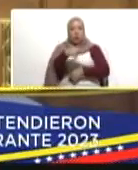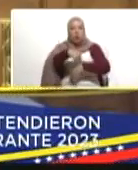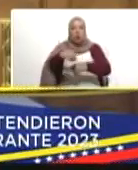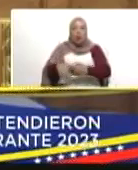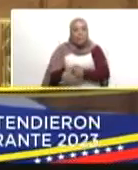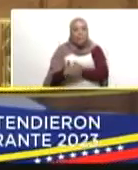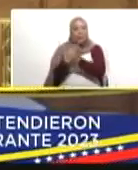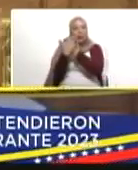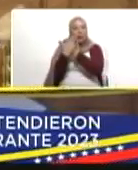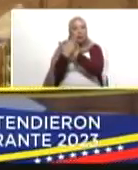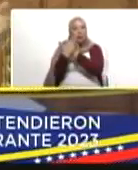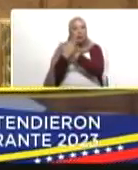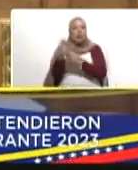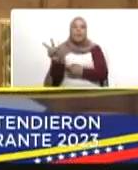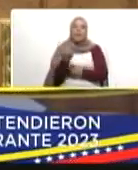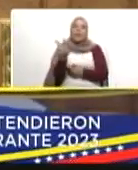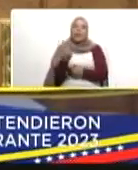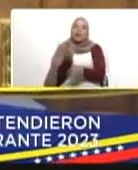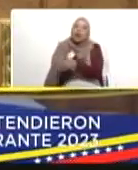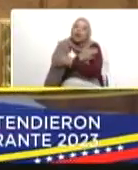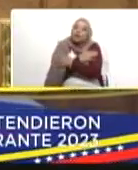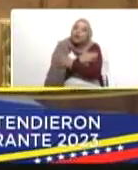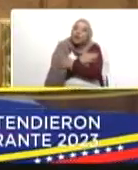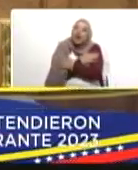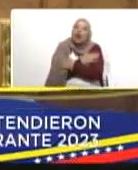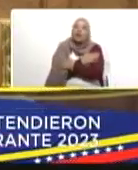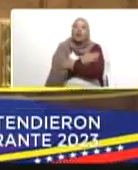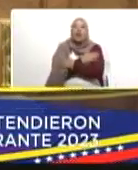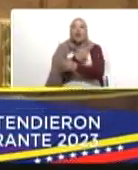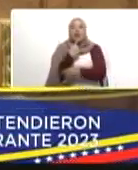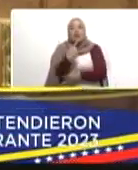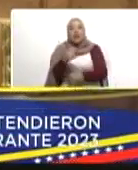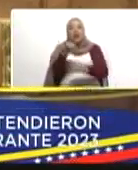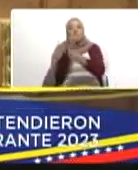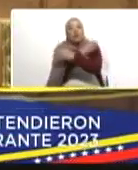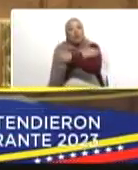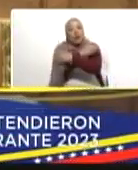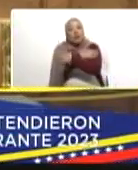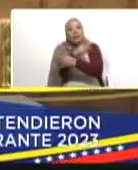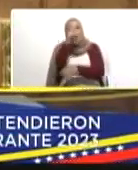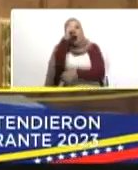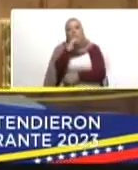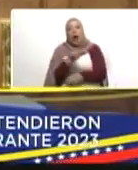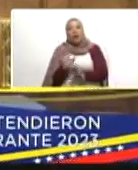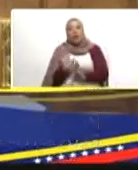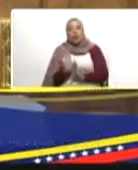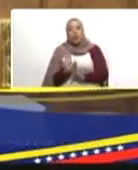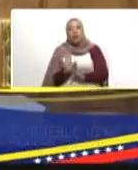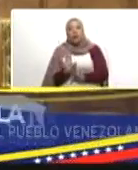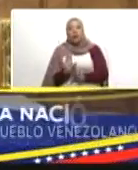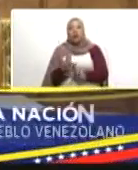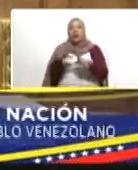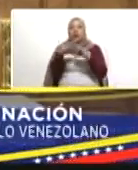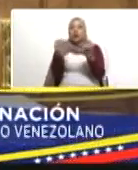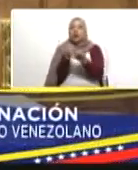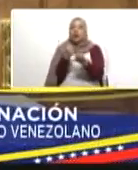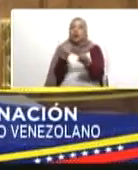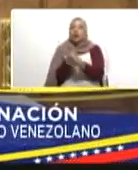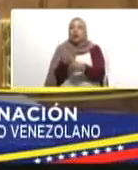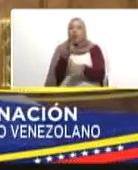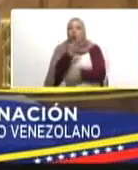madrugada cuando Venezuela estaba abrazándose con mercenarios desertores